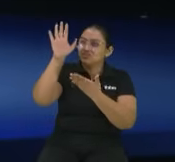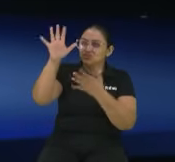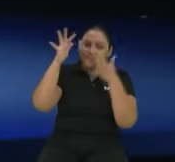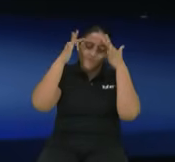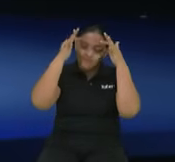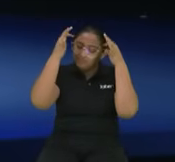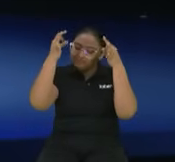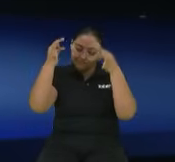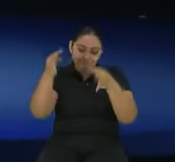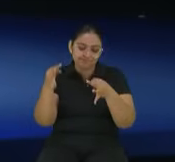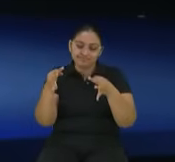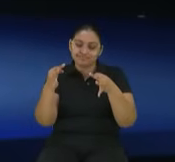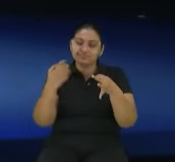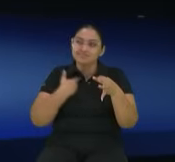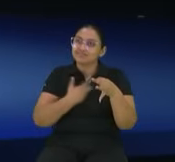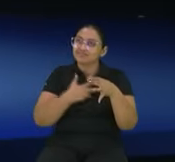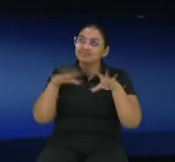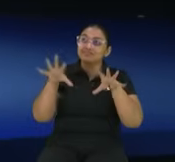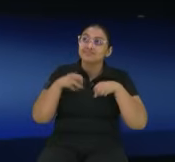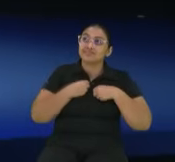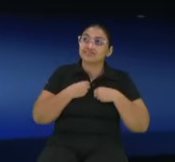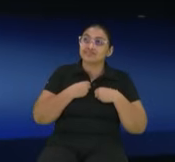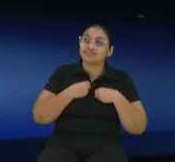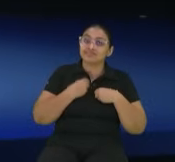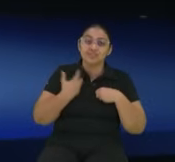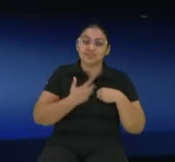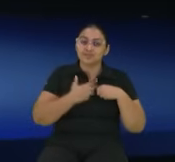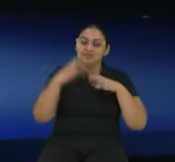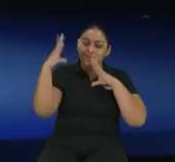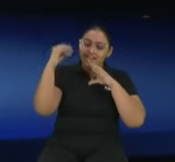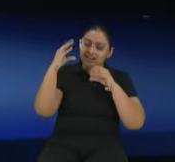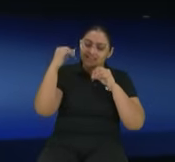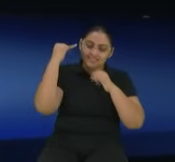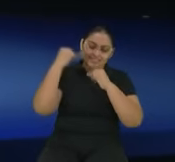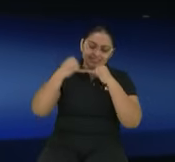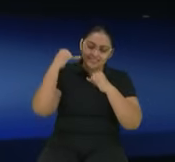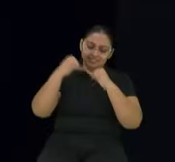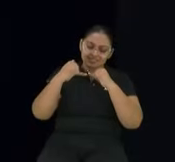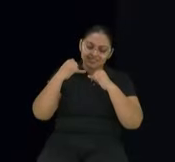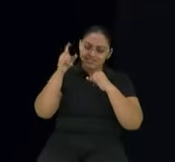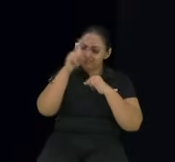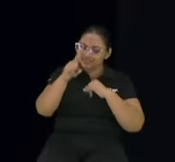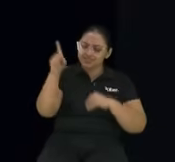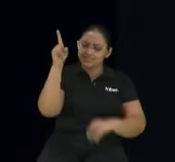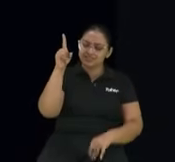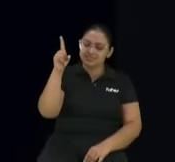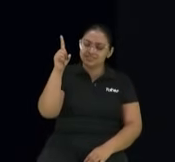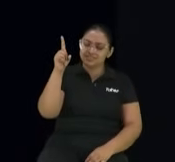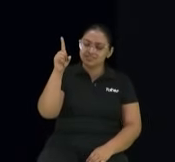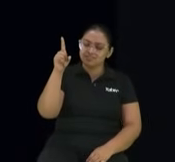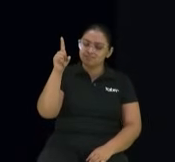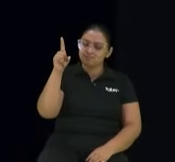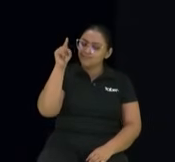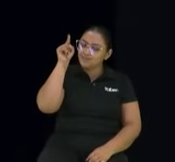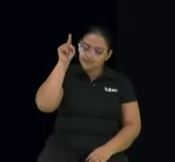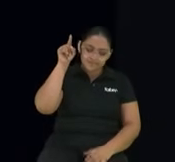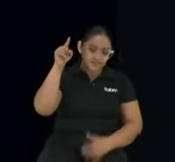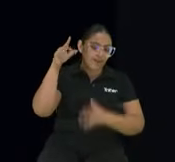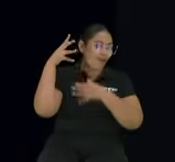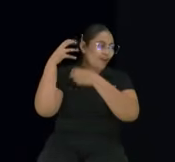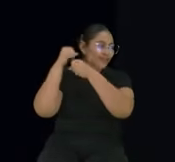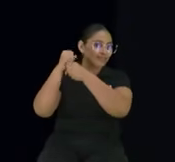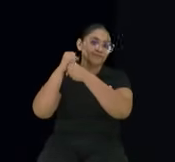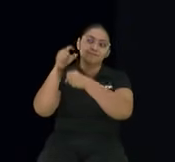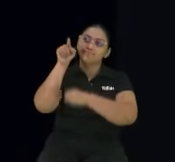manera y cuando haya terminado de platicar con él Dígale Señor en ti confío